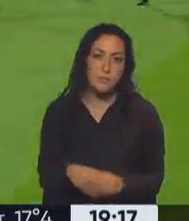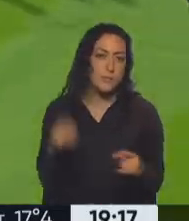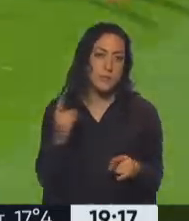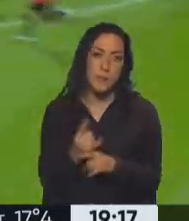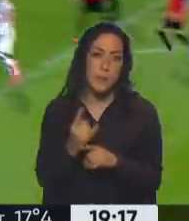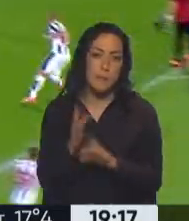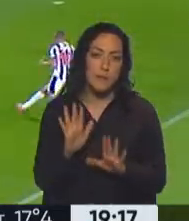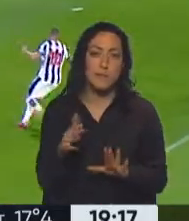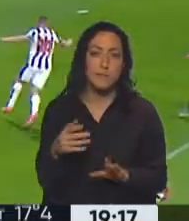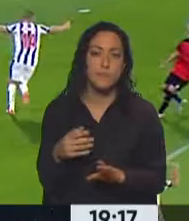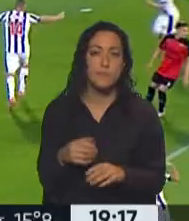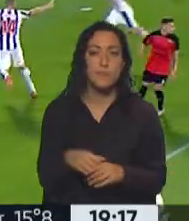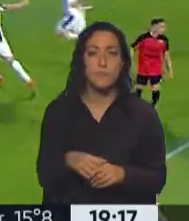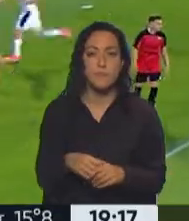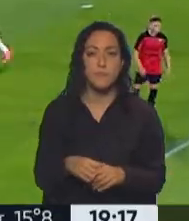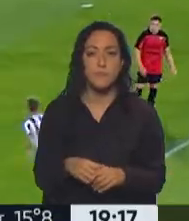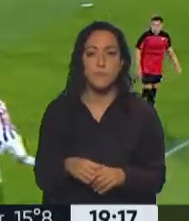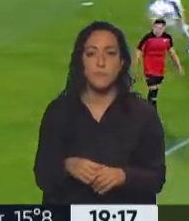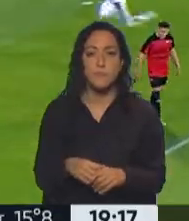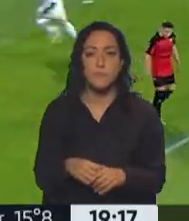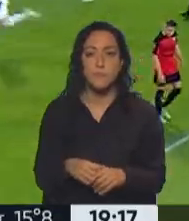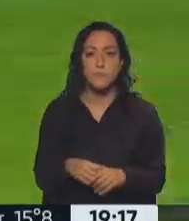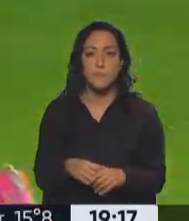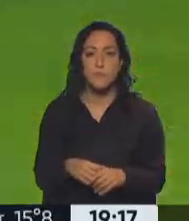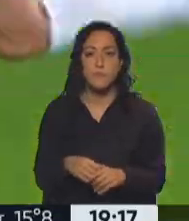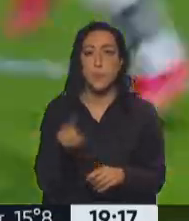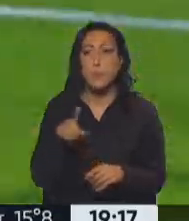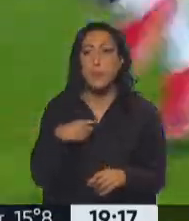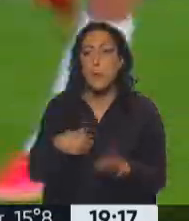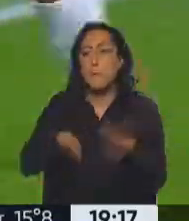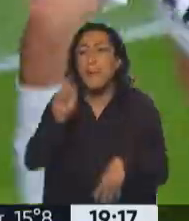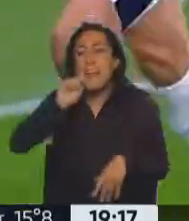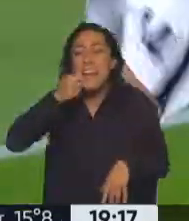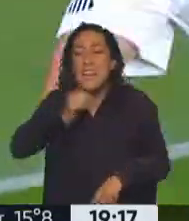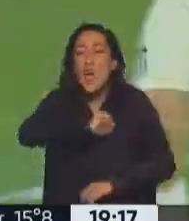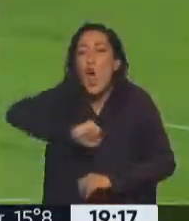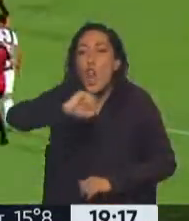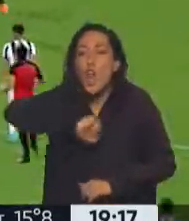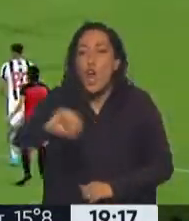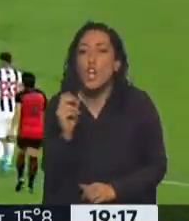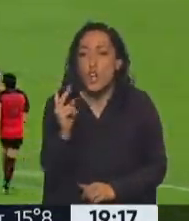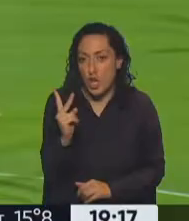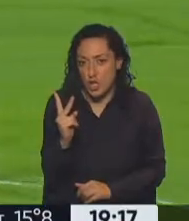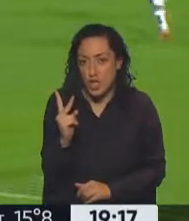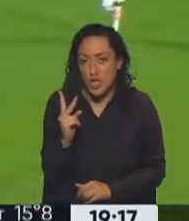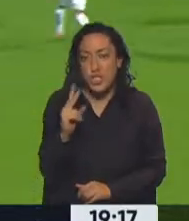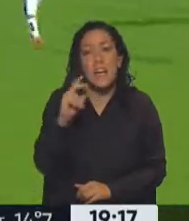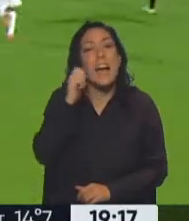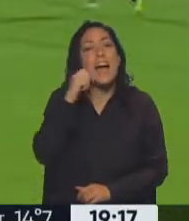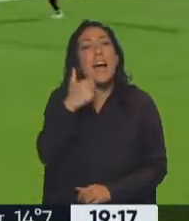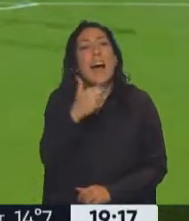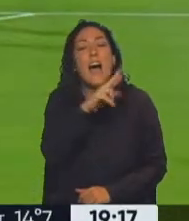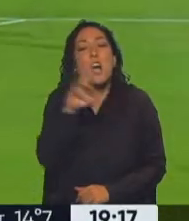Pero también hubo lo más lindo, que son los dos golazos. A ver. De Rodrigo Garro, este